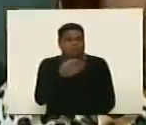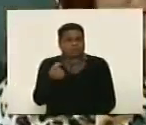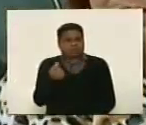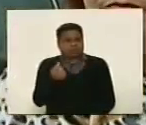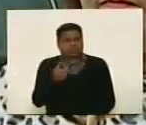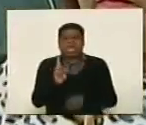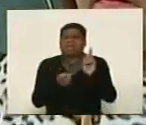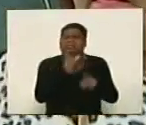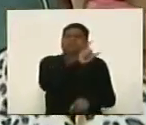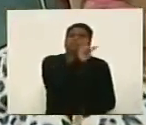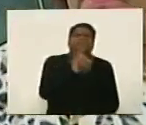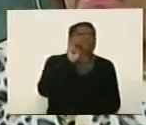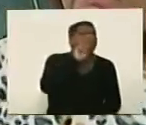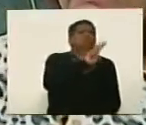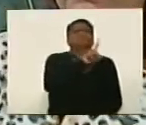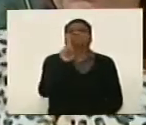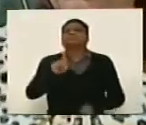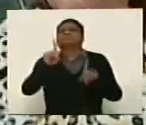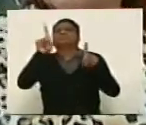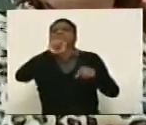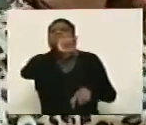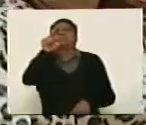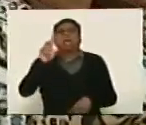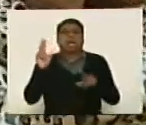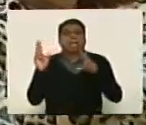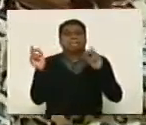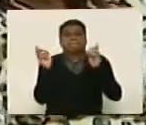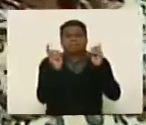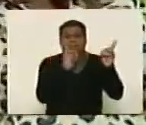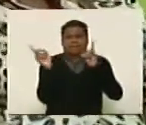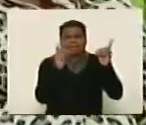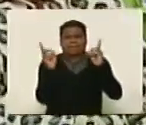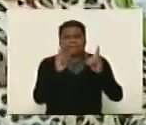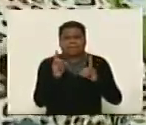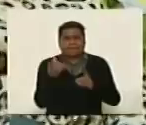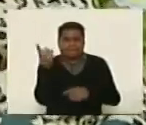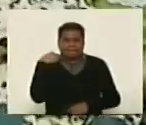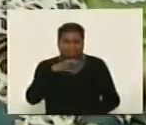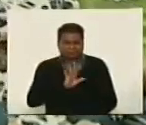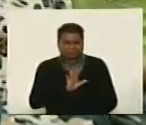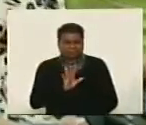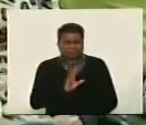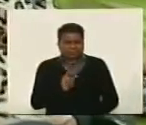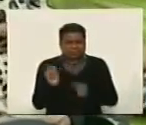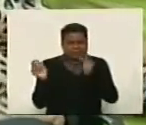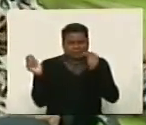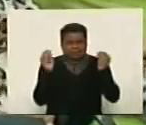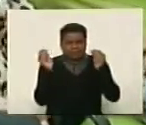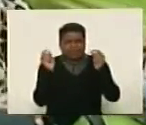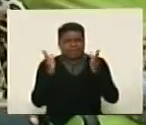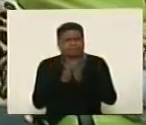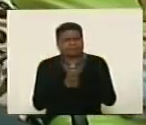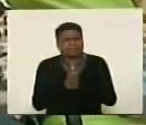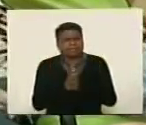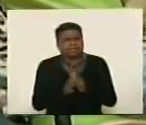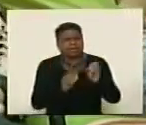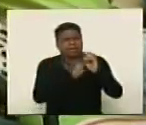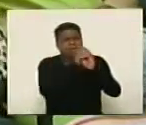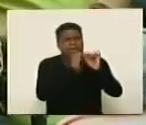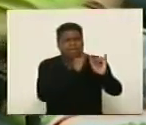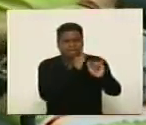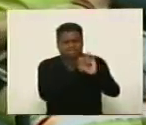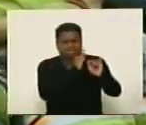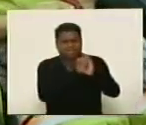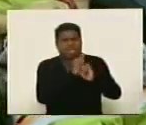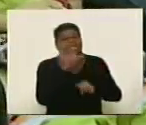varios compañeros, dimos un debate sobre este tema cuando empezamos a hablar de los temas de las criptomonedas, un debate que dimos por allá creo